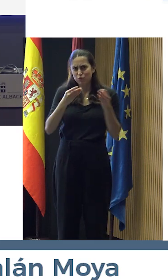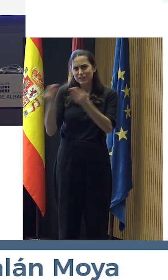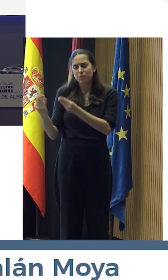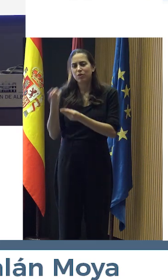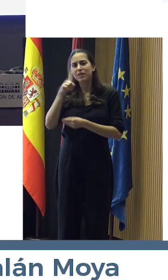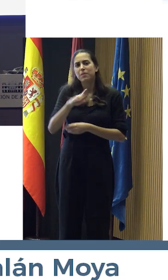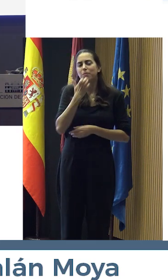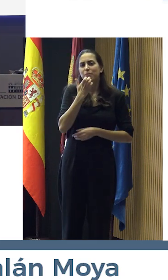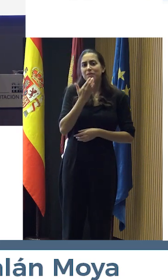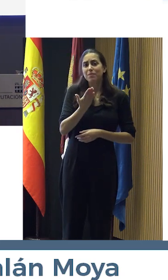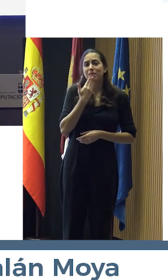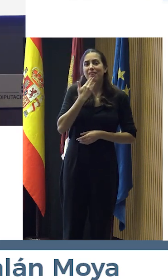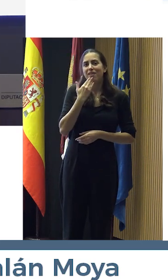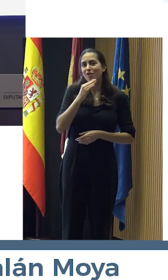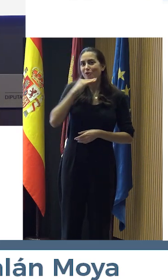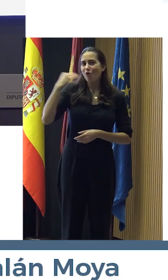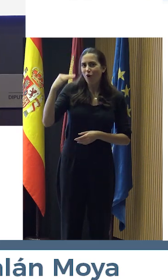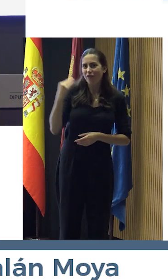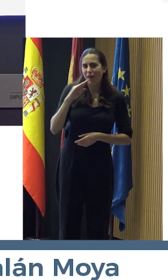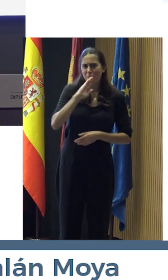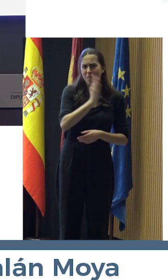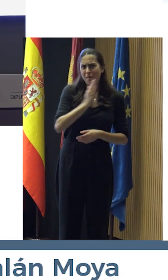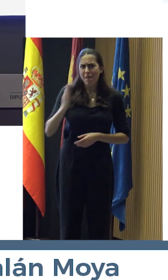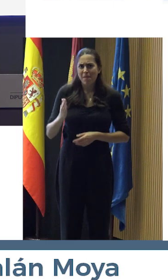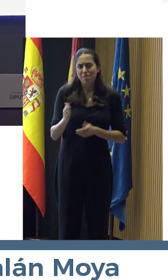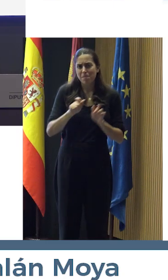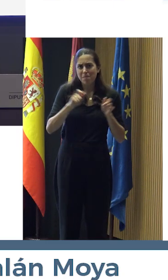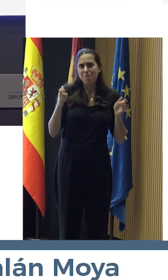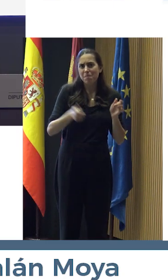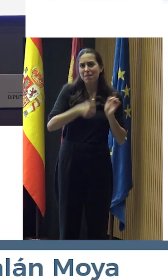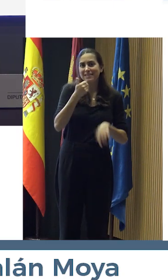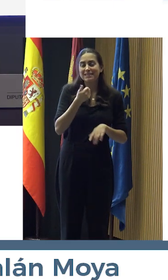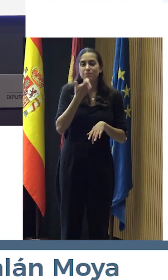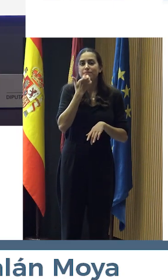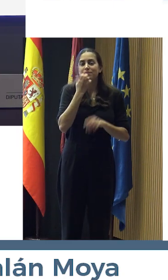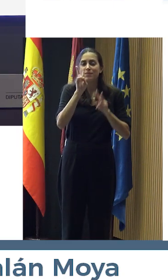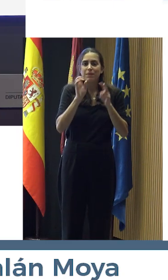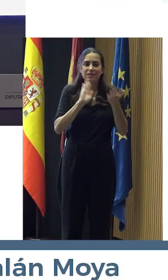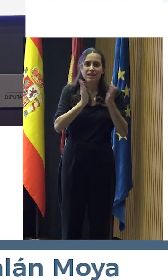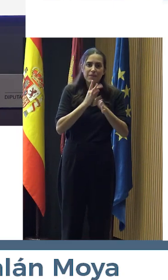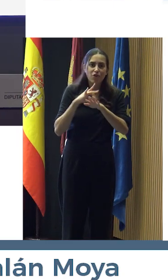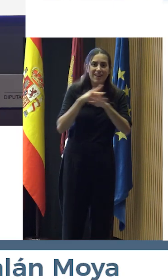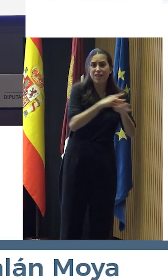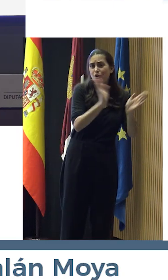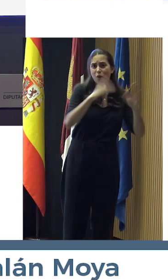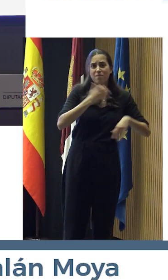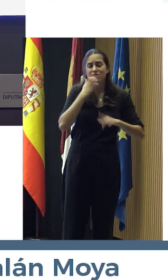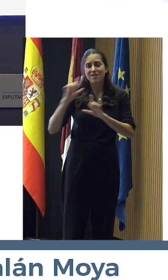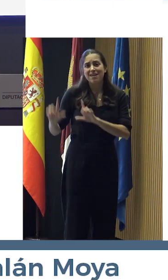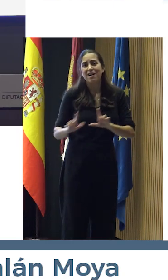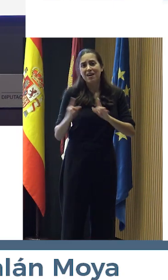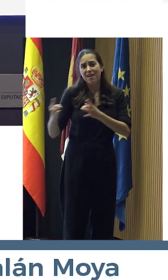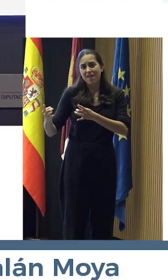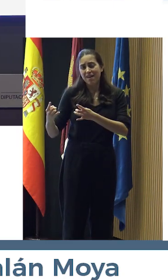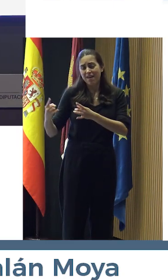a pacientes jóvenes y no tiene, como he dicho, un tratamiento dirigido, con lo cual se trata básicamente con radio y con